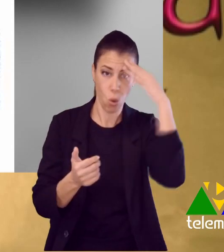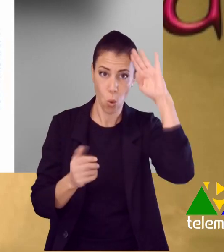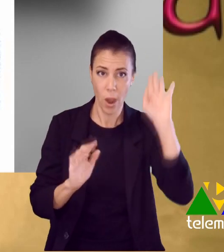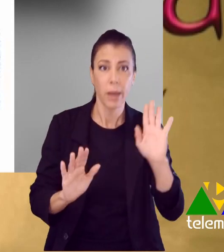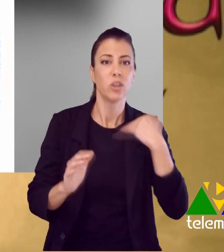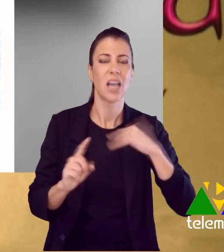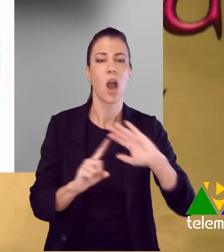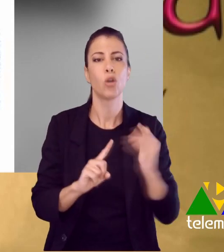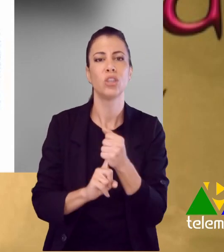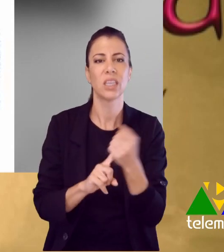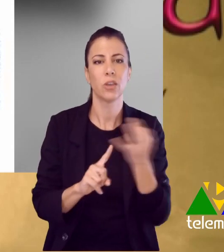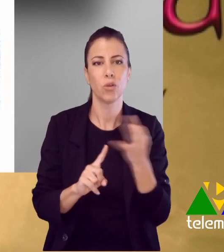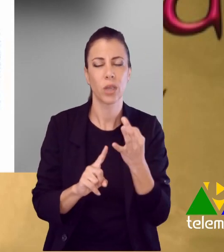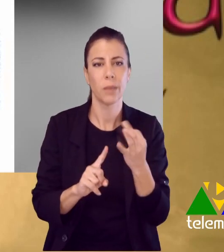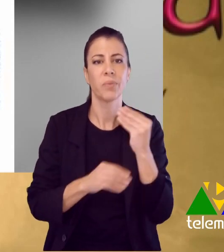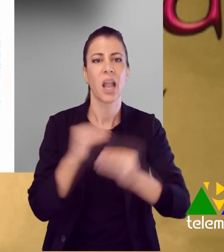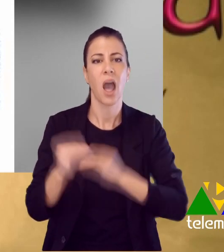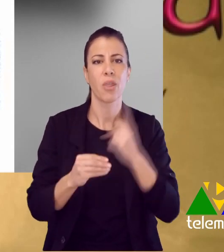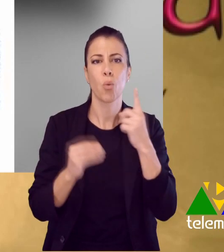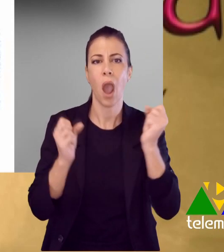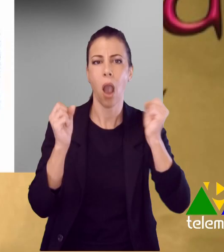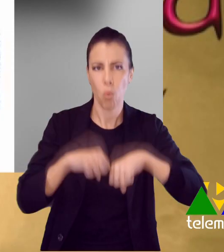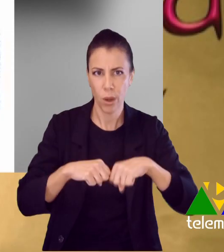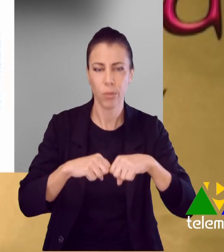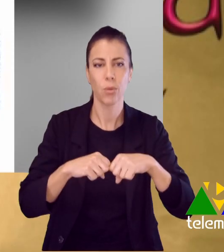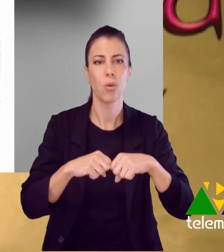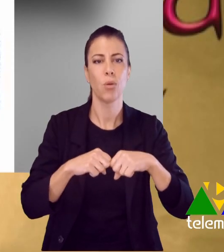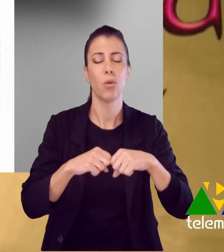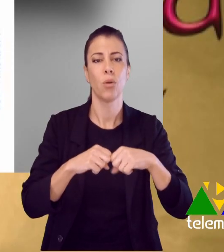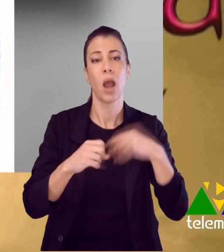había conseguido hacer un acuerdo con